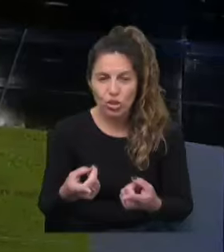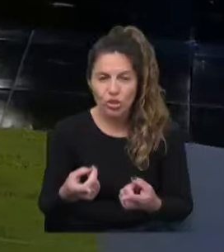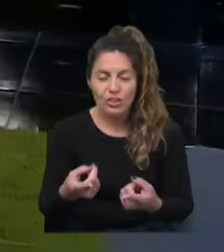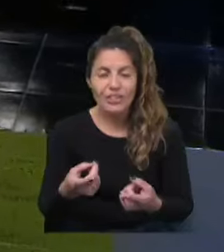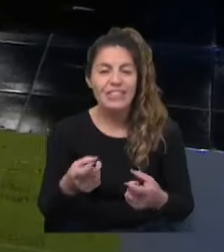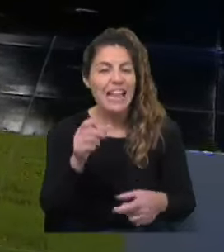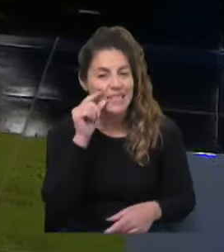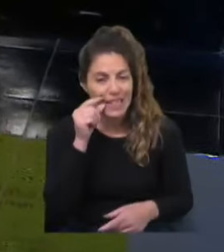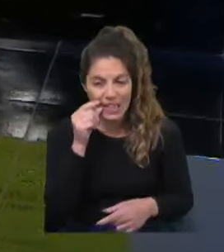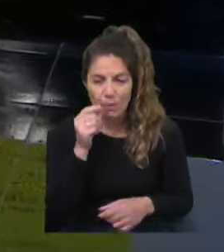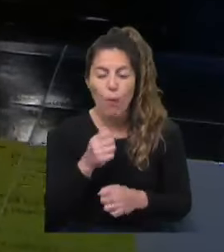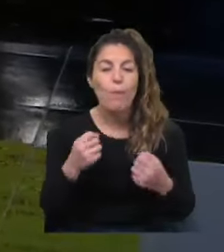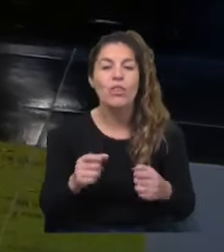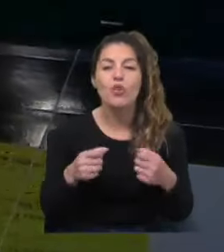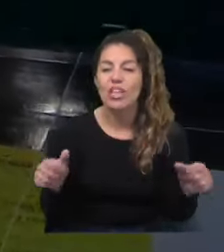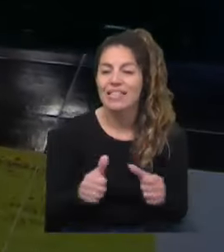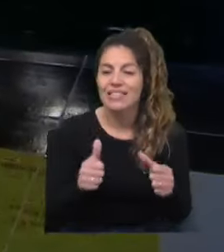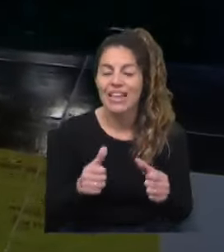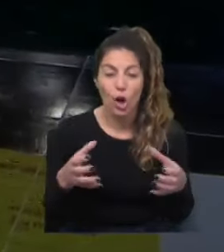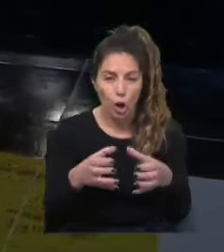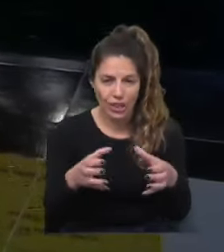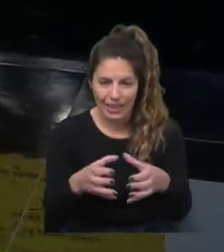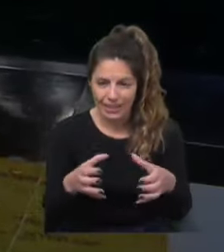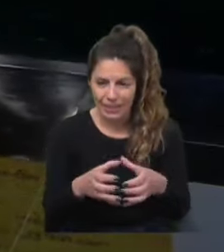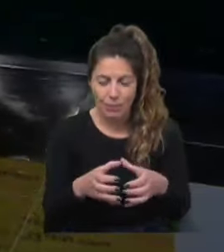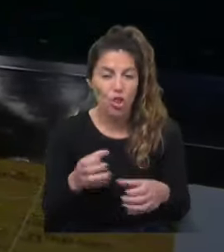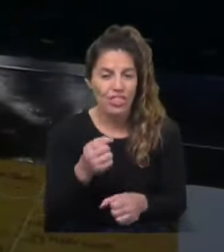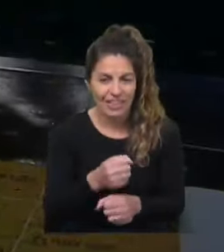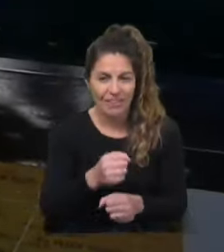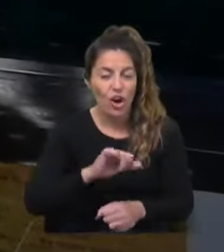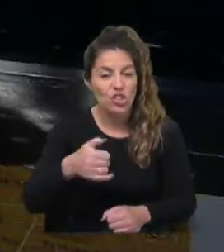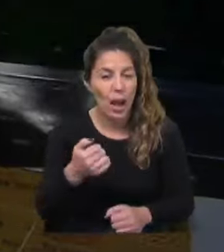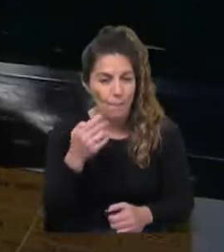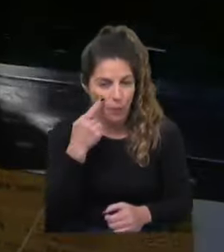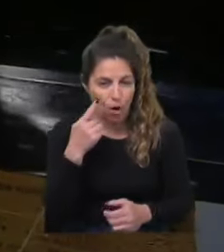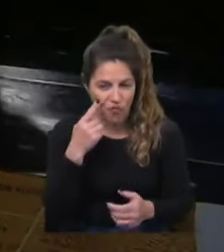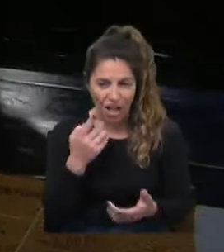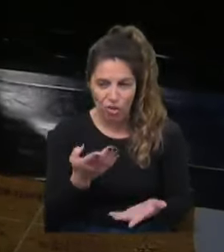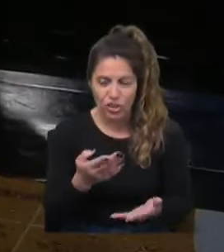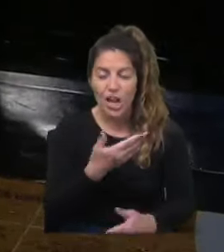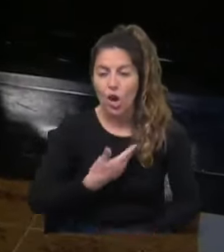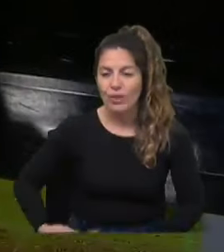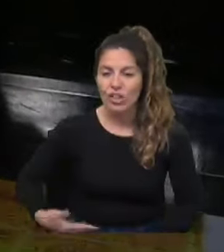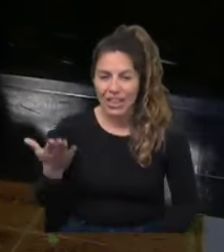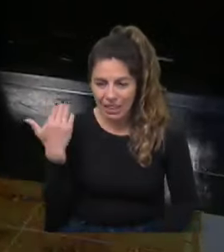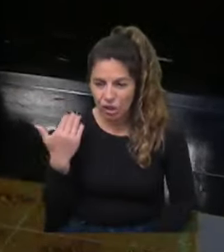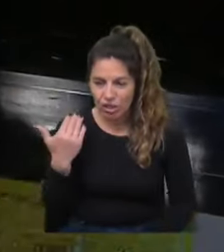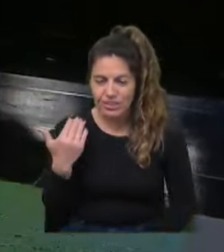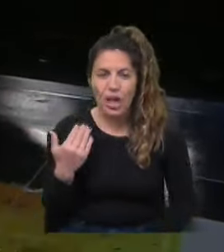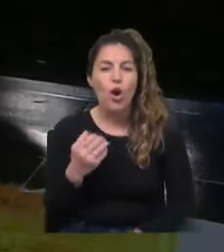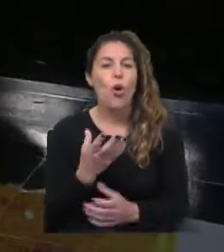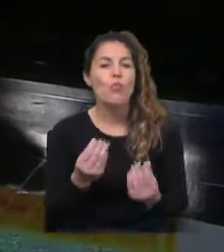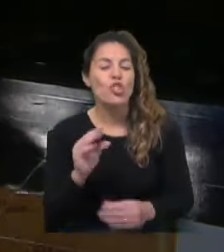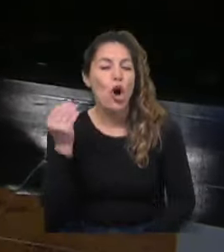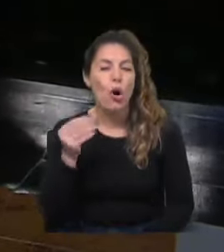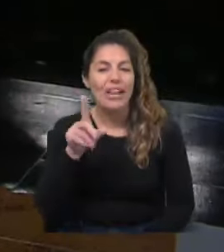el sereñismo podemos hacer con equipos de trabajo ya probados en los gobiernos anteriores y con muchos